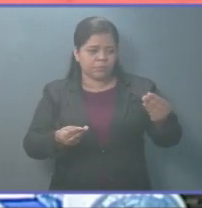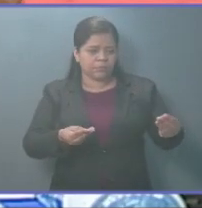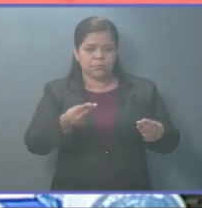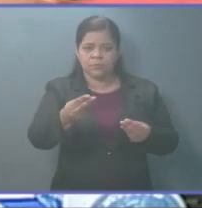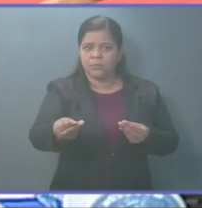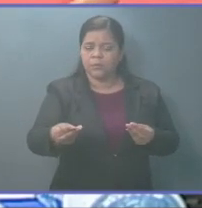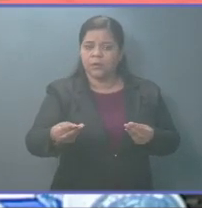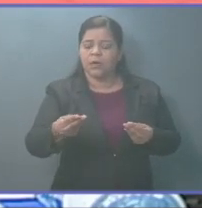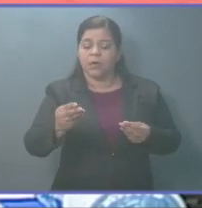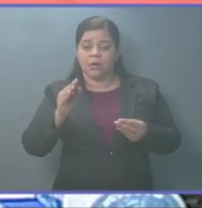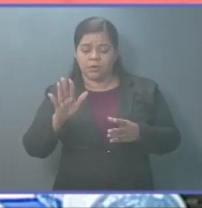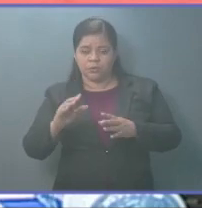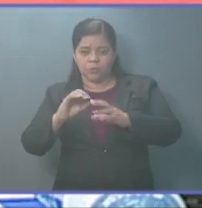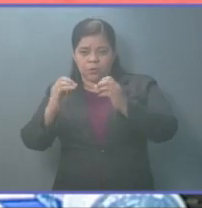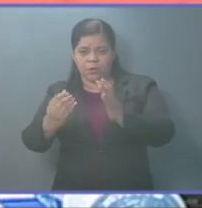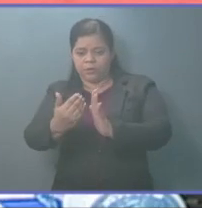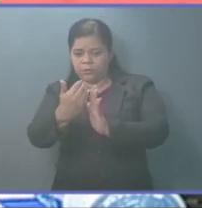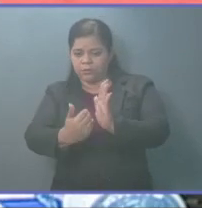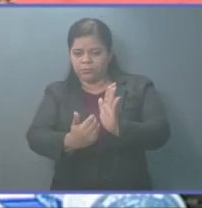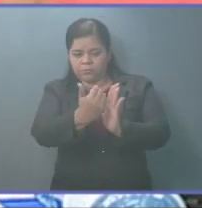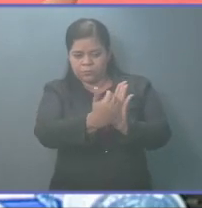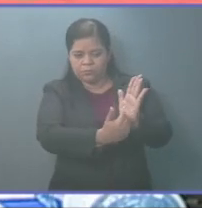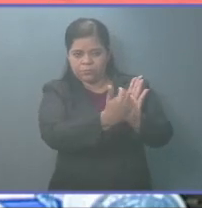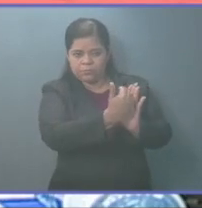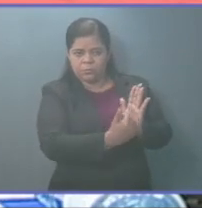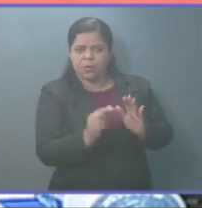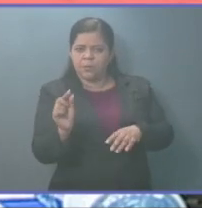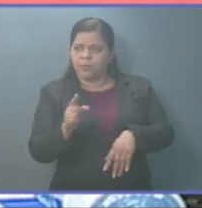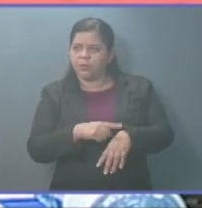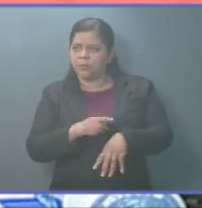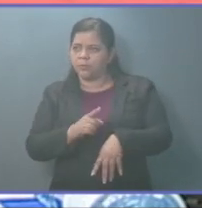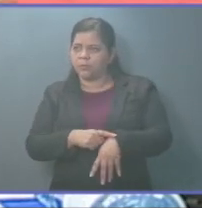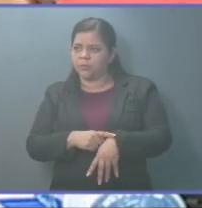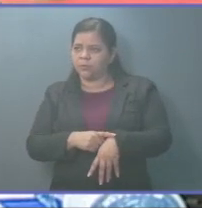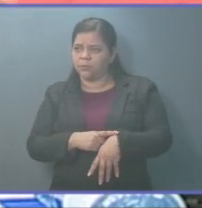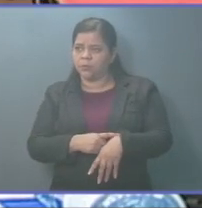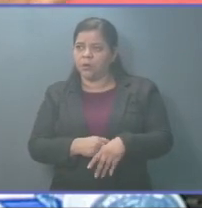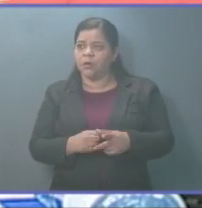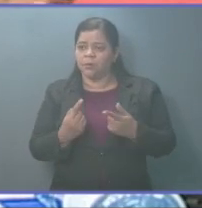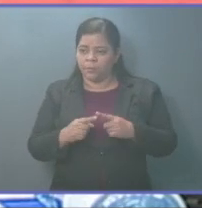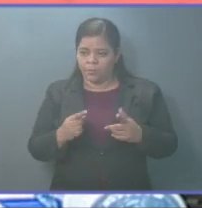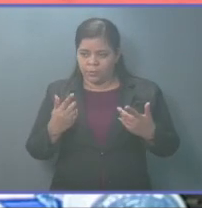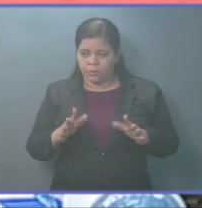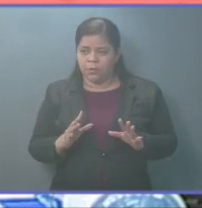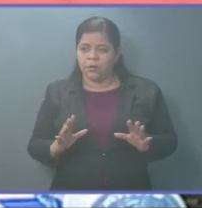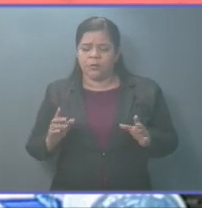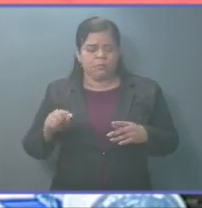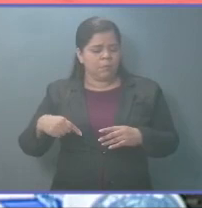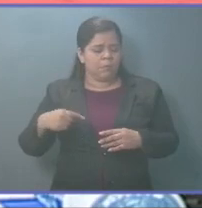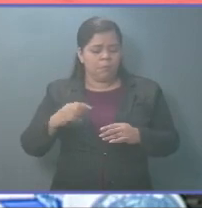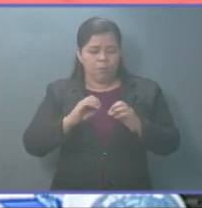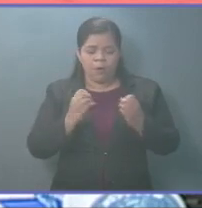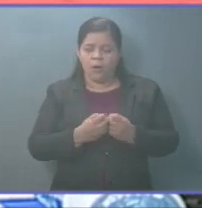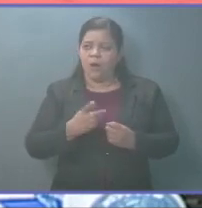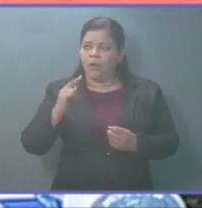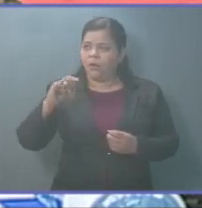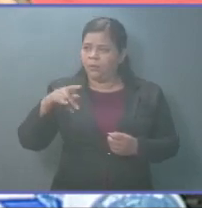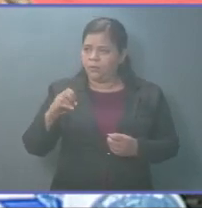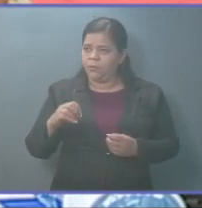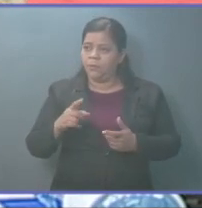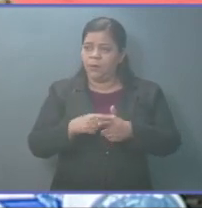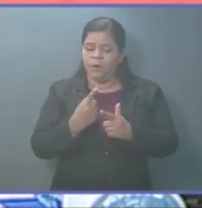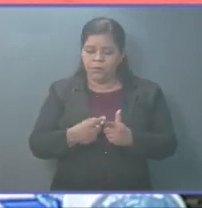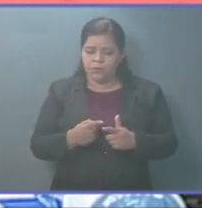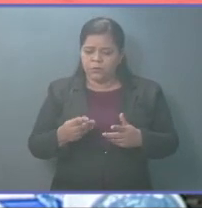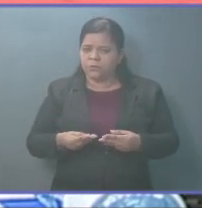temporalmente, porque esas organizaciones de tareas son temporales y las organizaciones tipo son permanentes. Temporalmente se